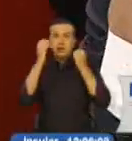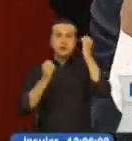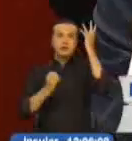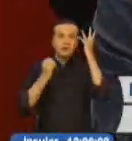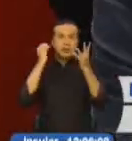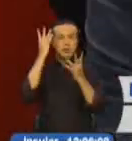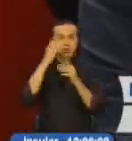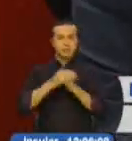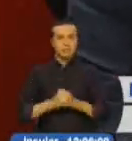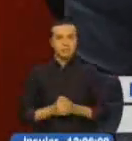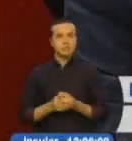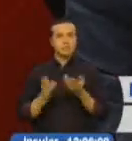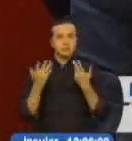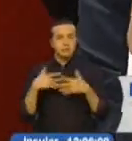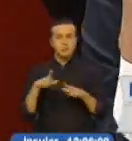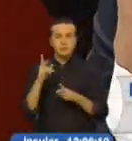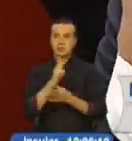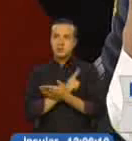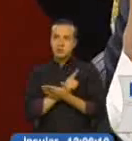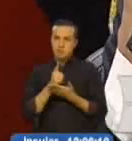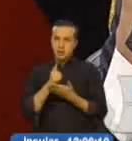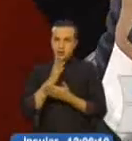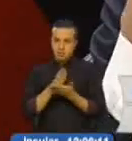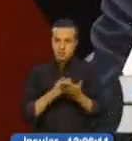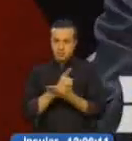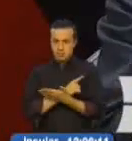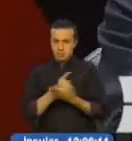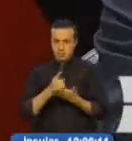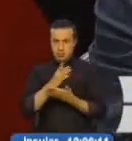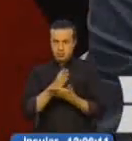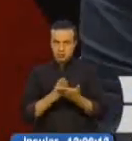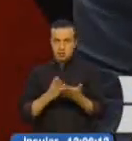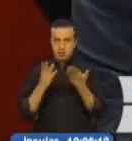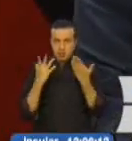estamos a semana y media de haber asumido